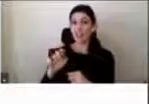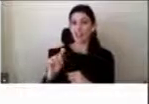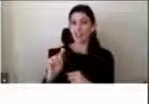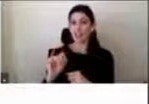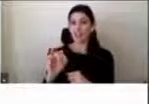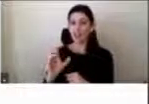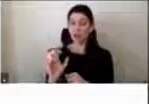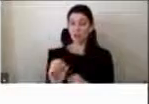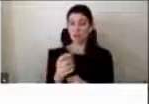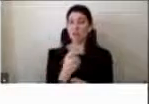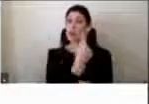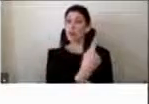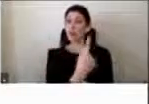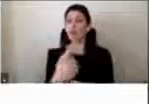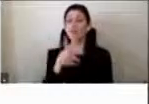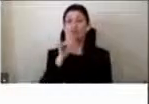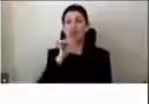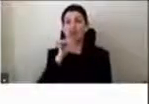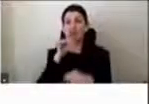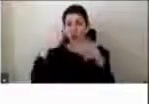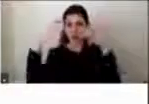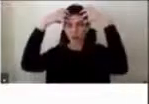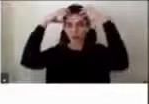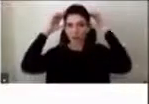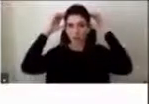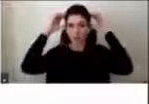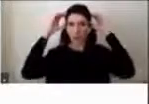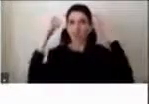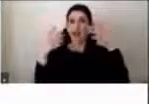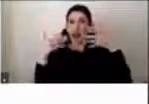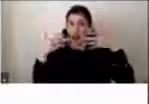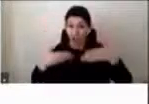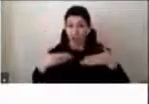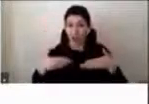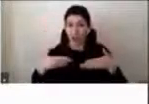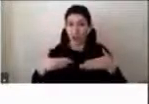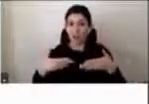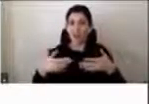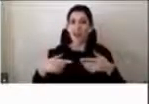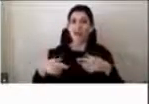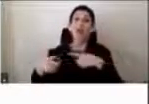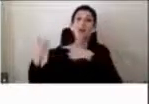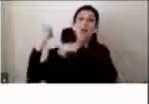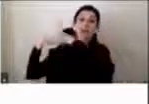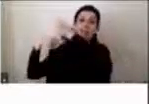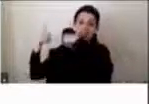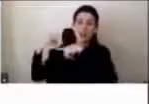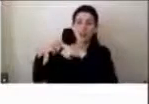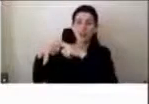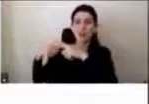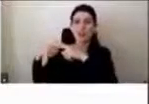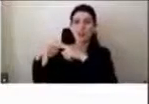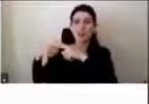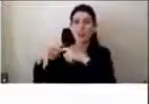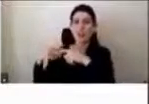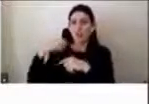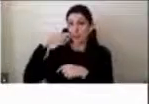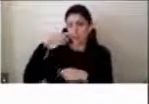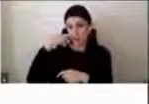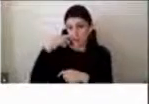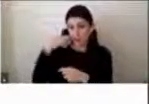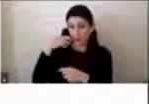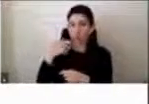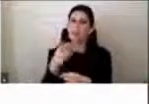momento, como resultado de la historia de transformaciones que ha seguido nuestra especie a nivel filogenético y también de la historia